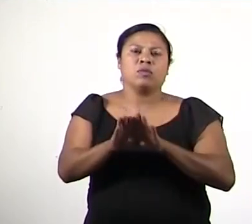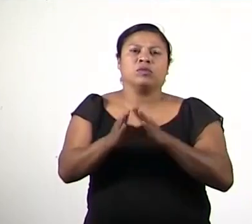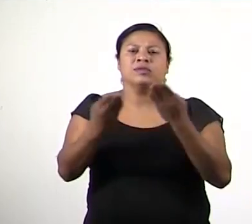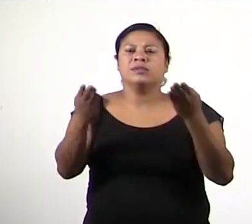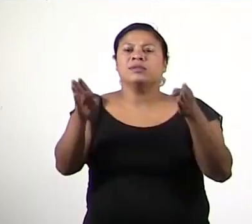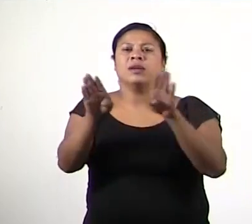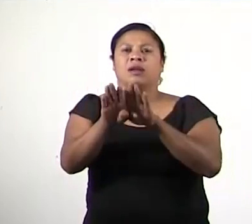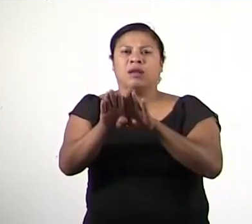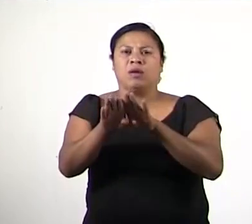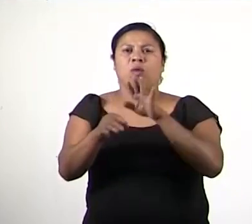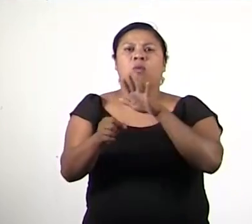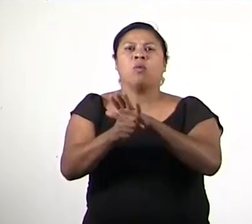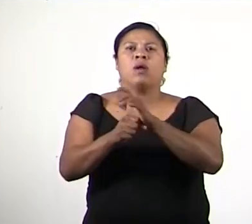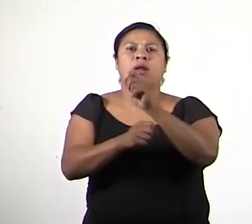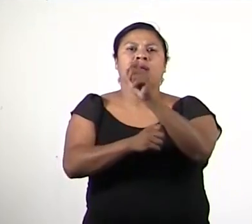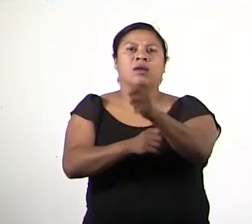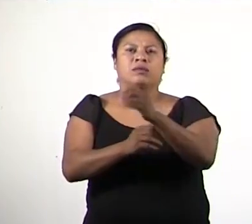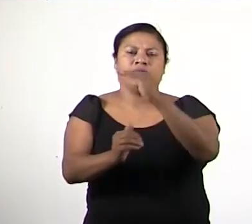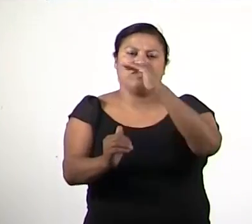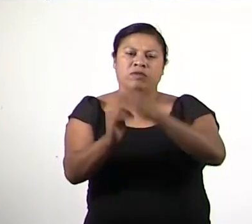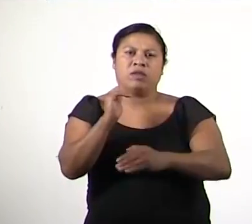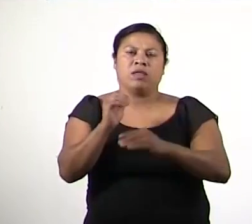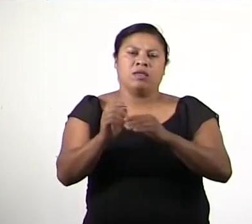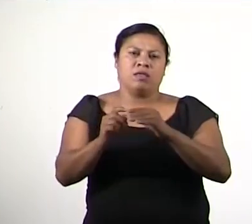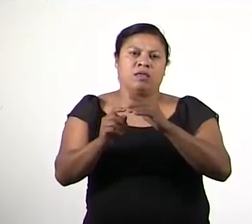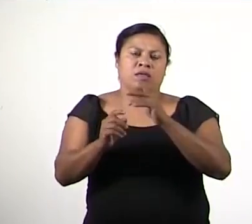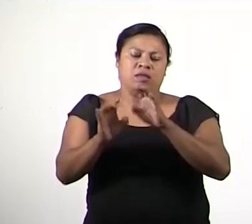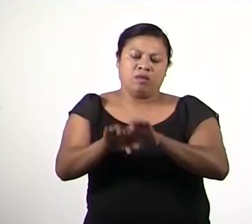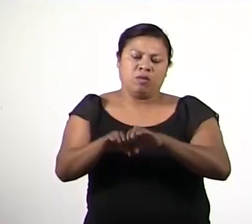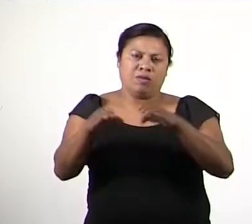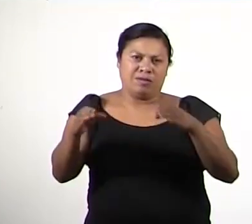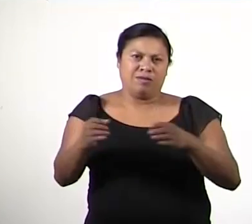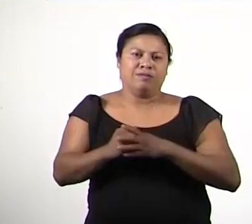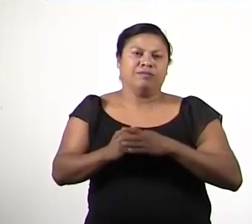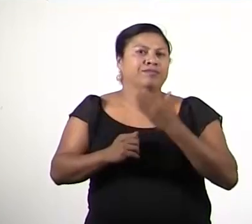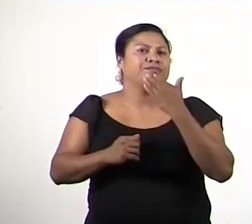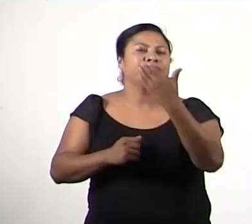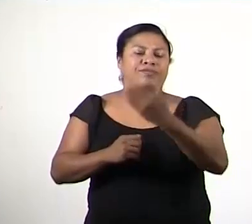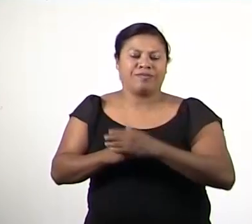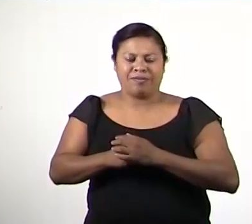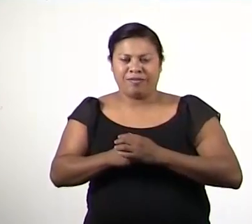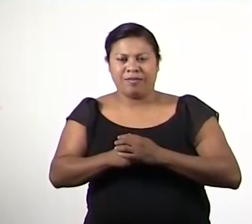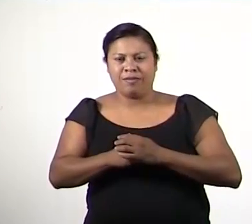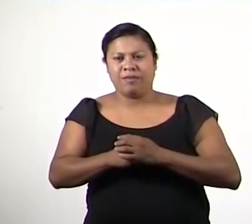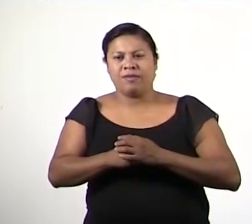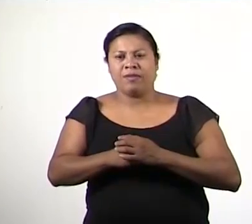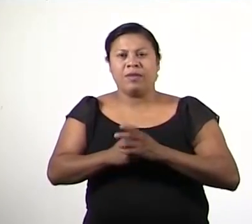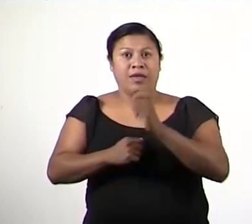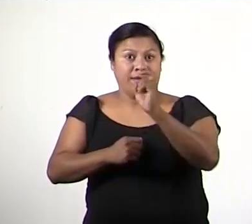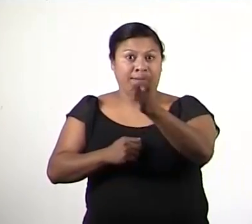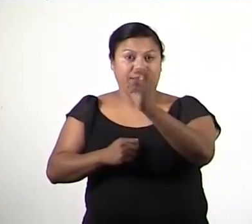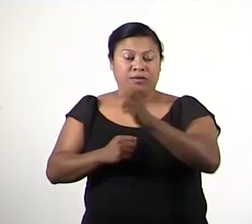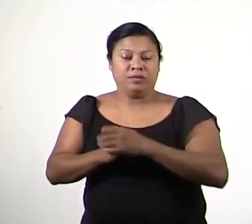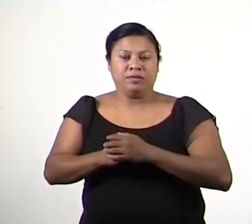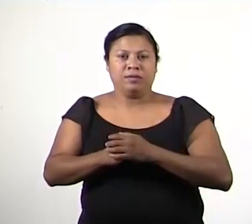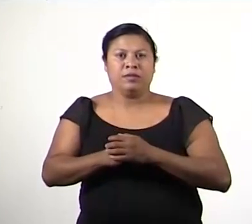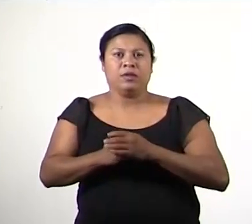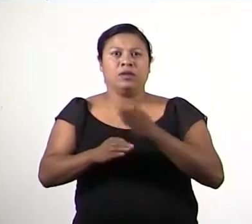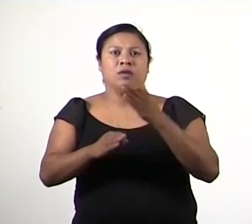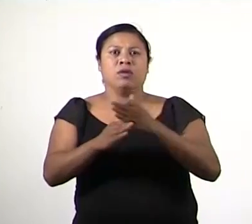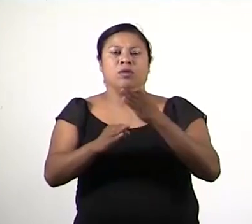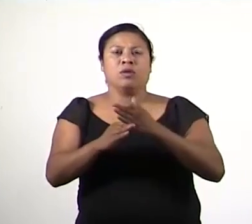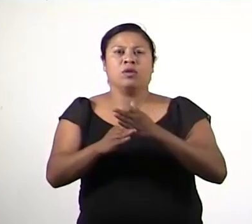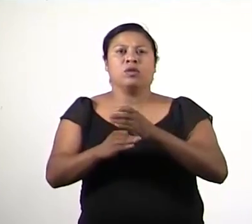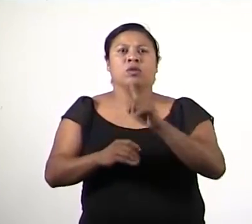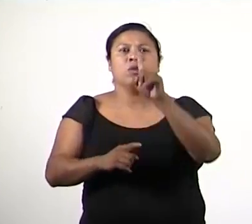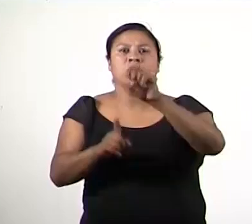cierra o cuál es el fin del texto? Muy bien, chicos. Esto ha sido